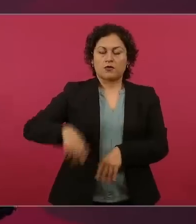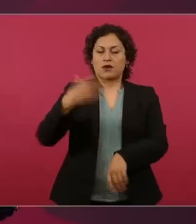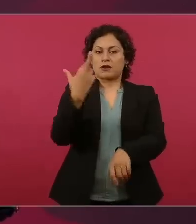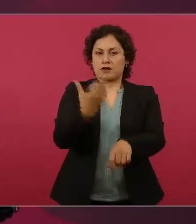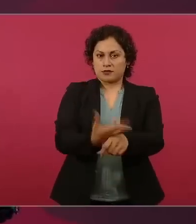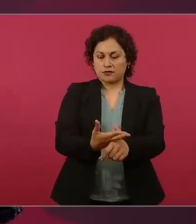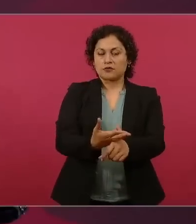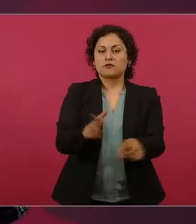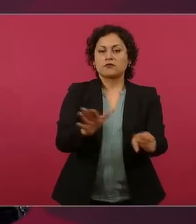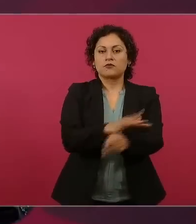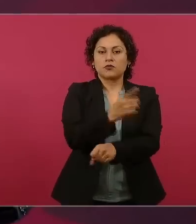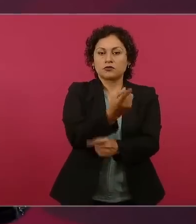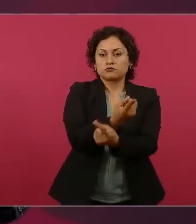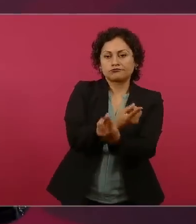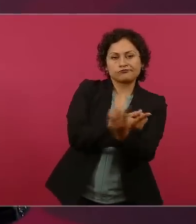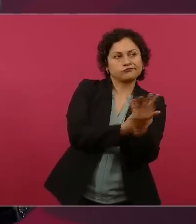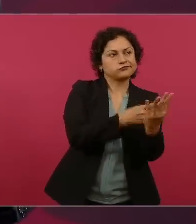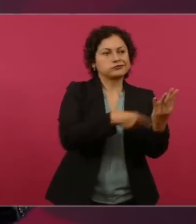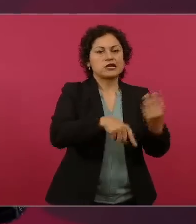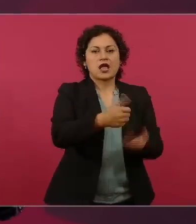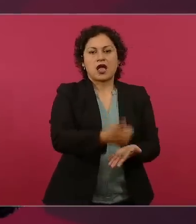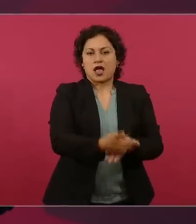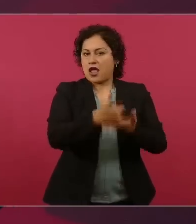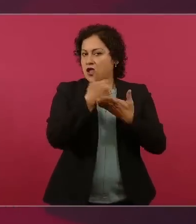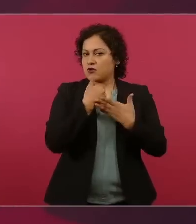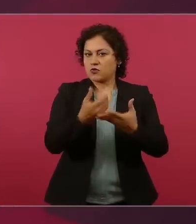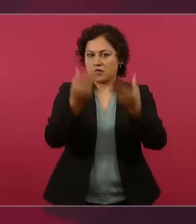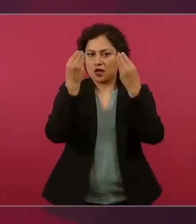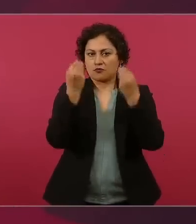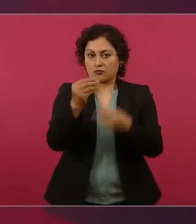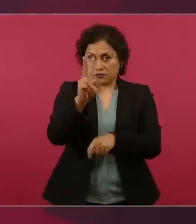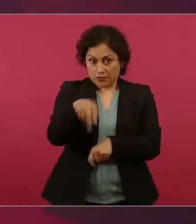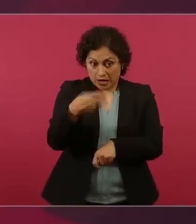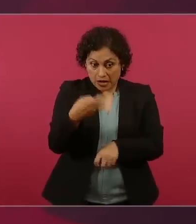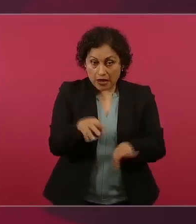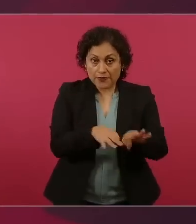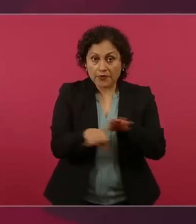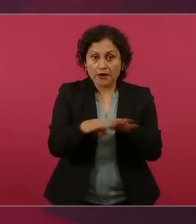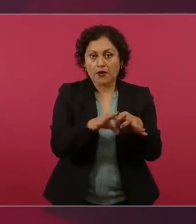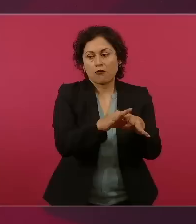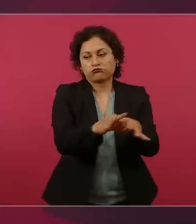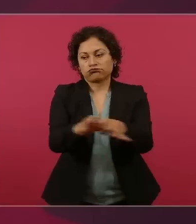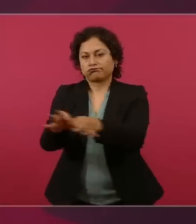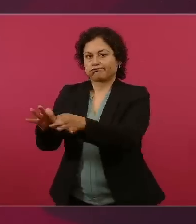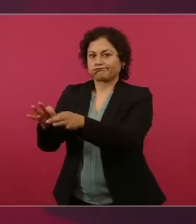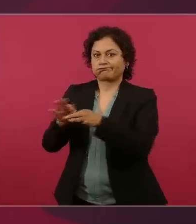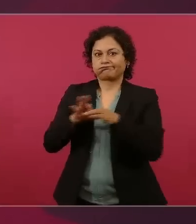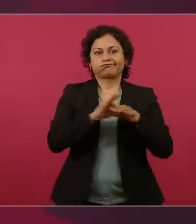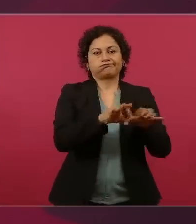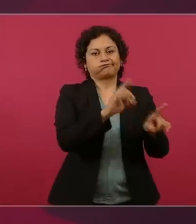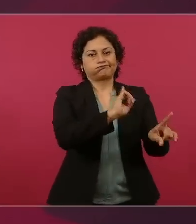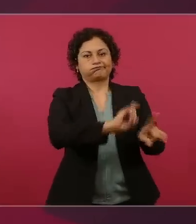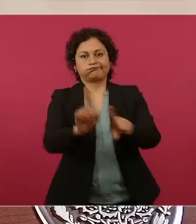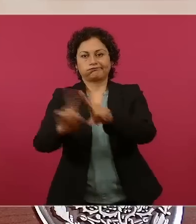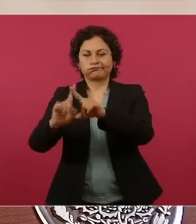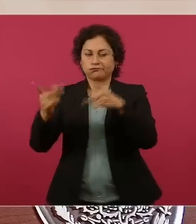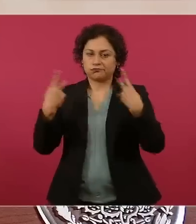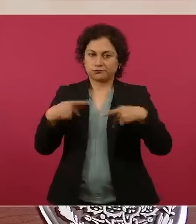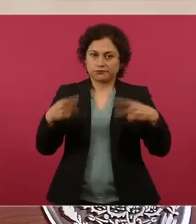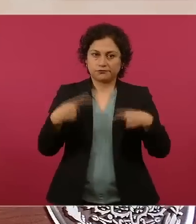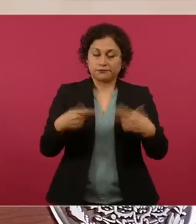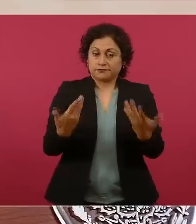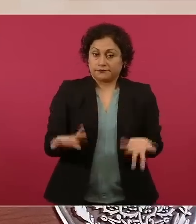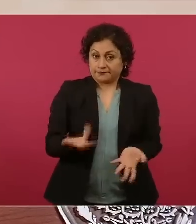mucho. Es un trabajo coordinado. En este caso, en estas obras,